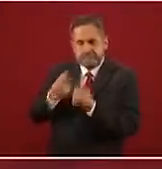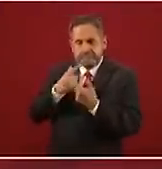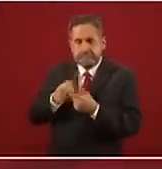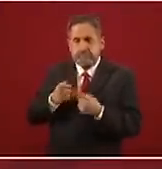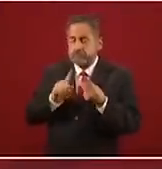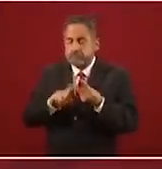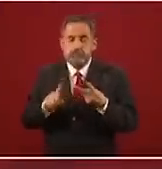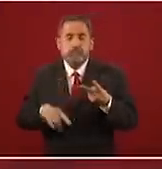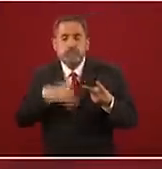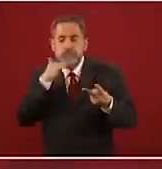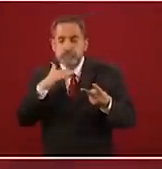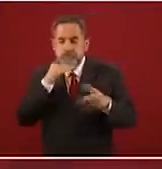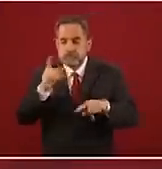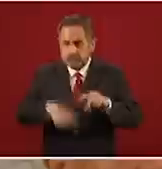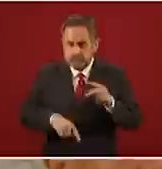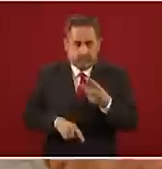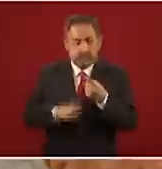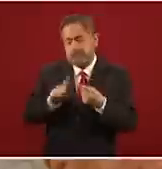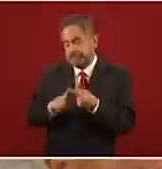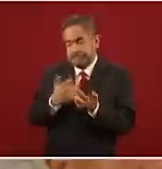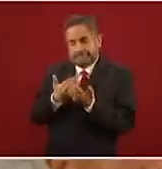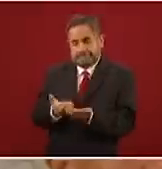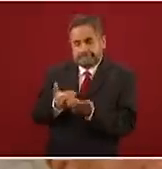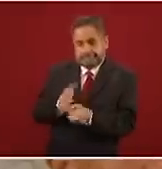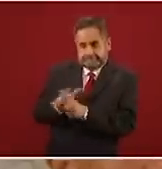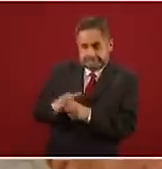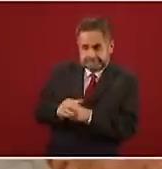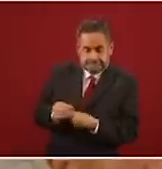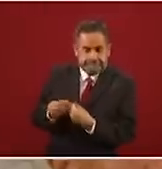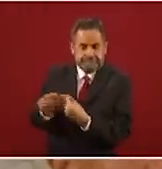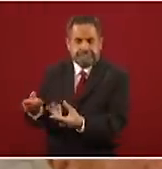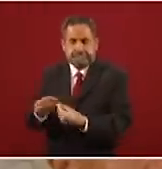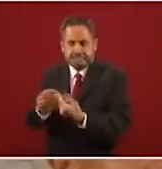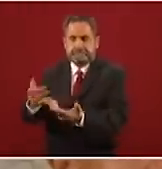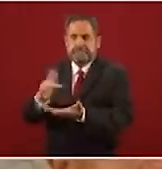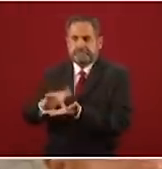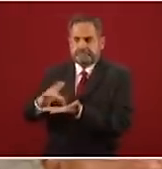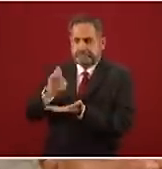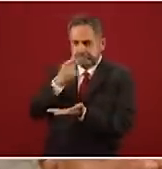corrupción y que no falten los medicamentos. Entonces,